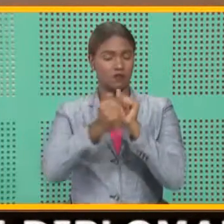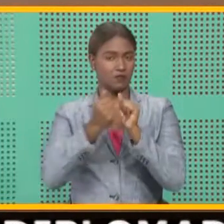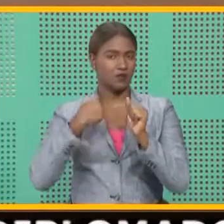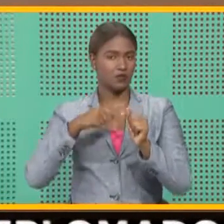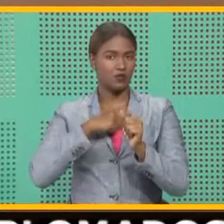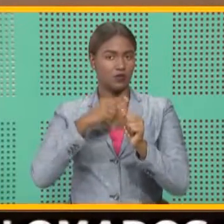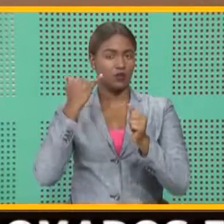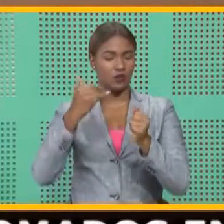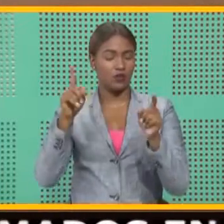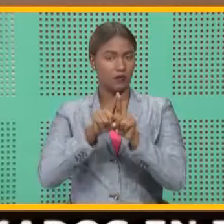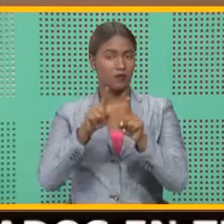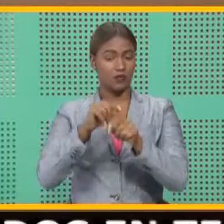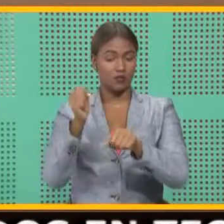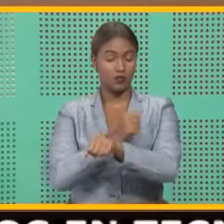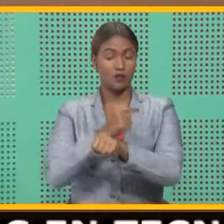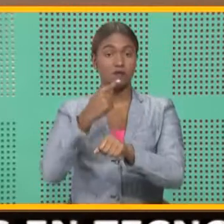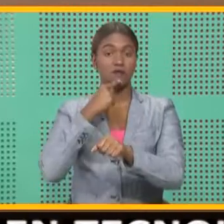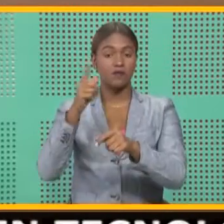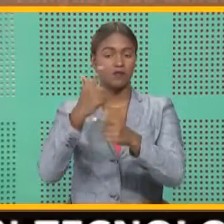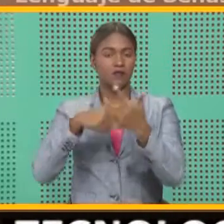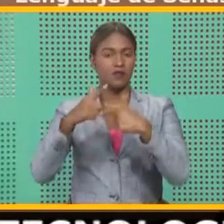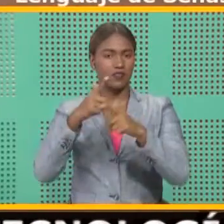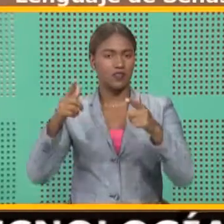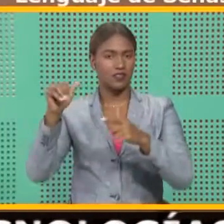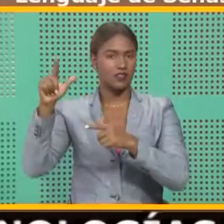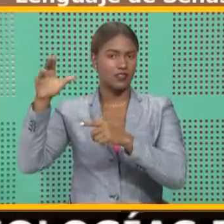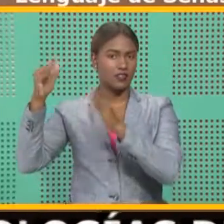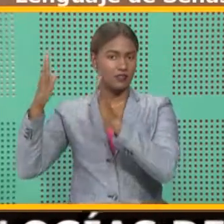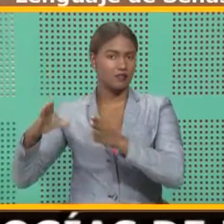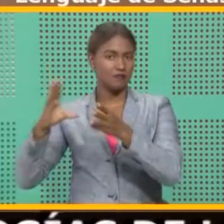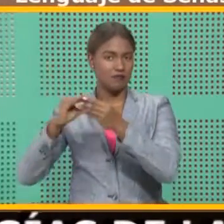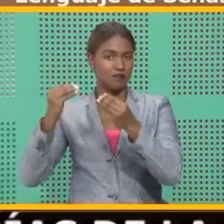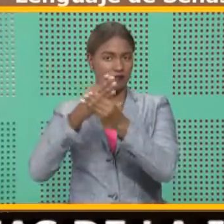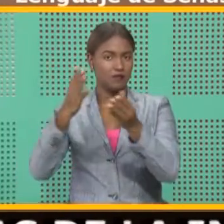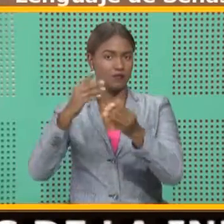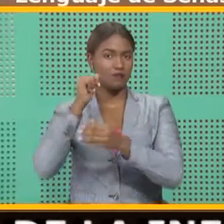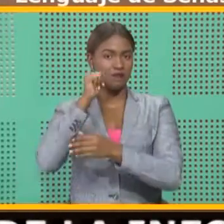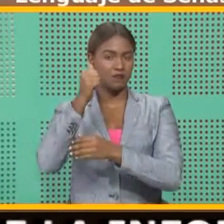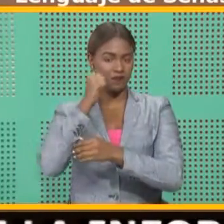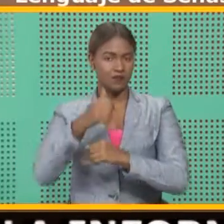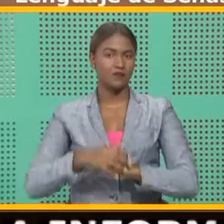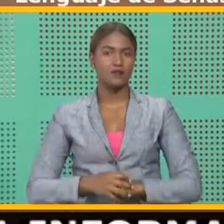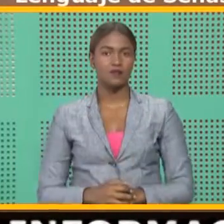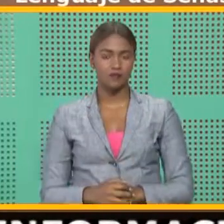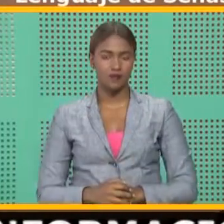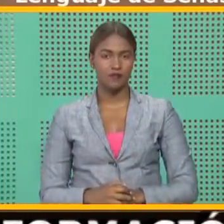aquí con nosotros. También hoy Zuleima García en Lenguas de Señas, Angeli Suárez, les informa cada día.